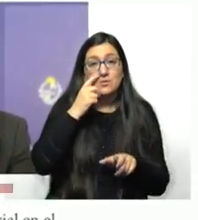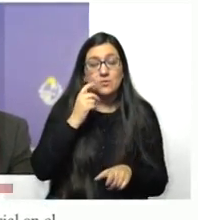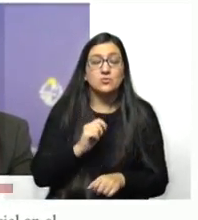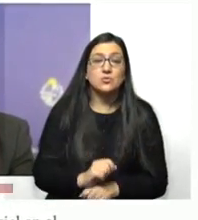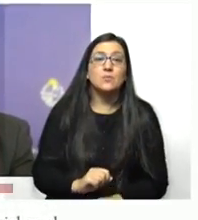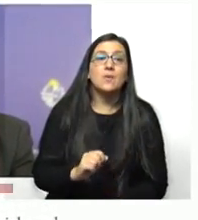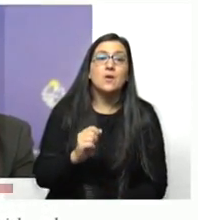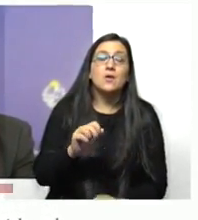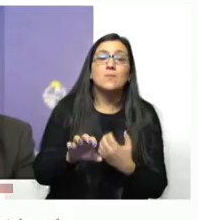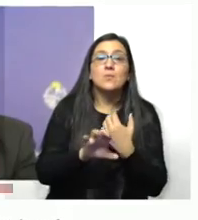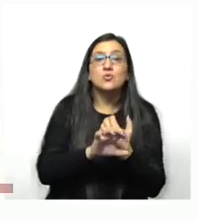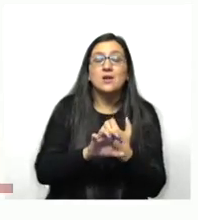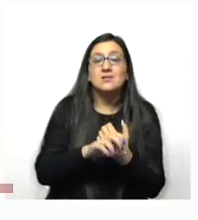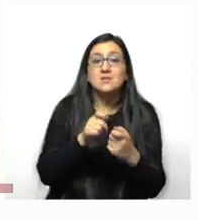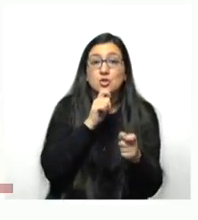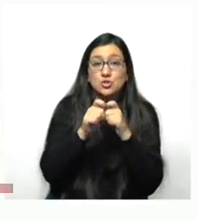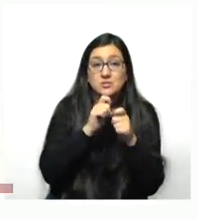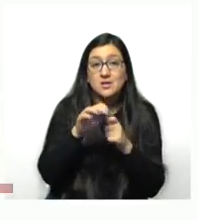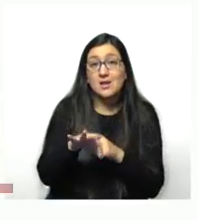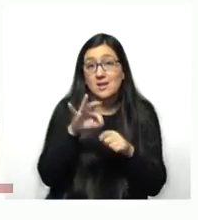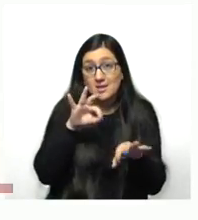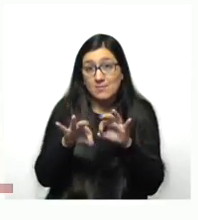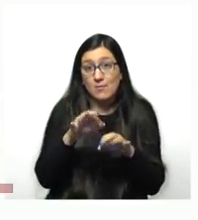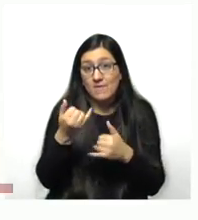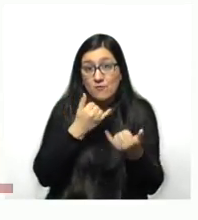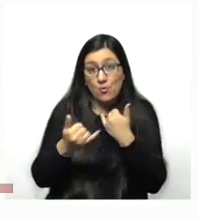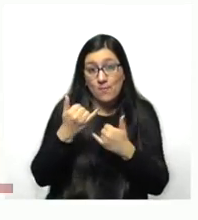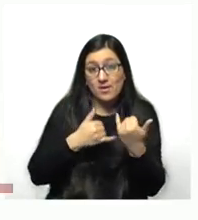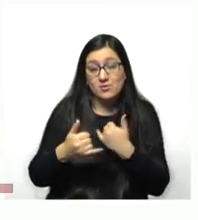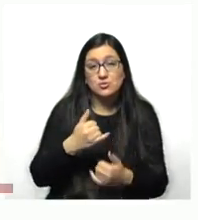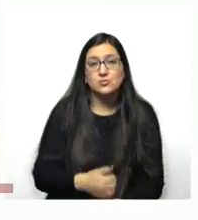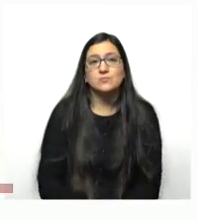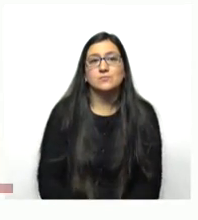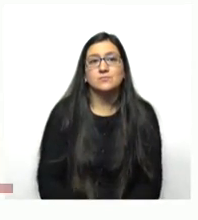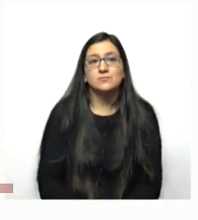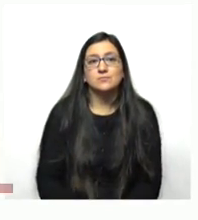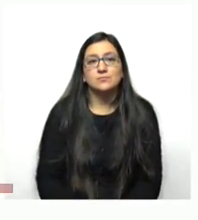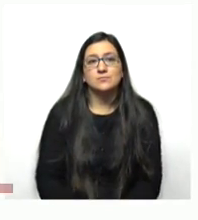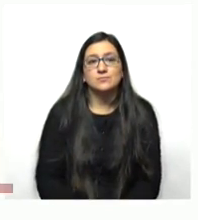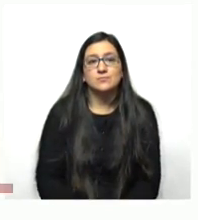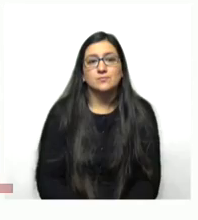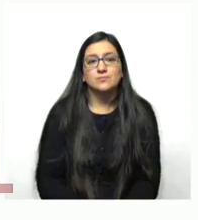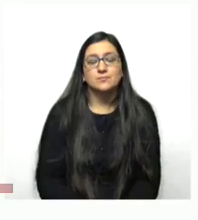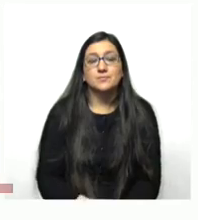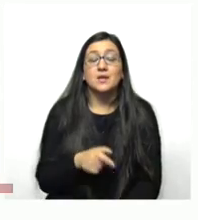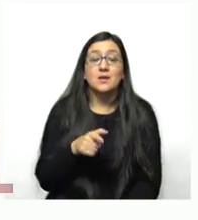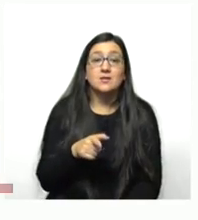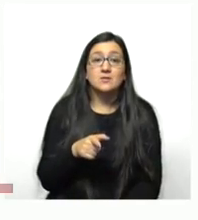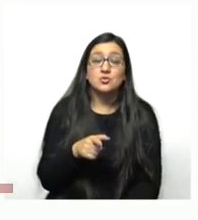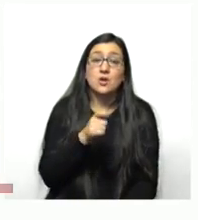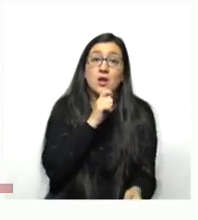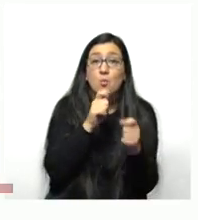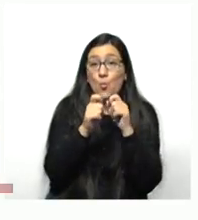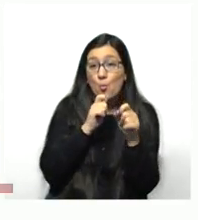los portales que elegimos los uruguayos para informarnos, que obviamente, como bien señalaba Gabriel, estas son